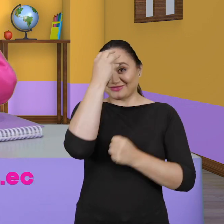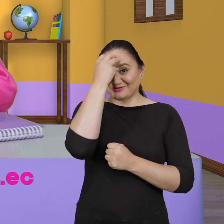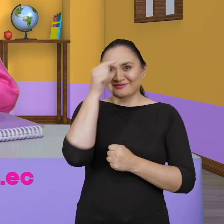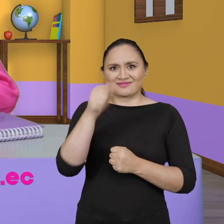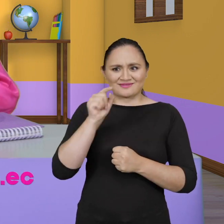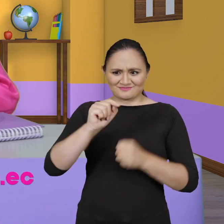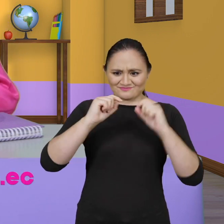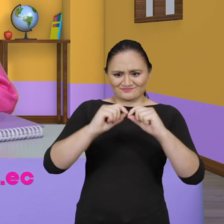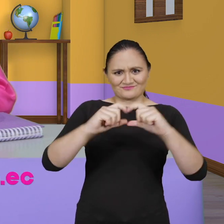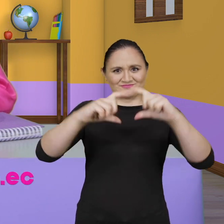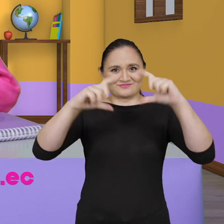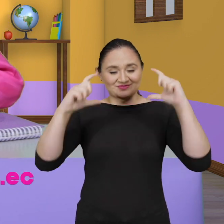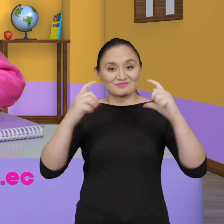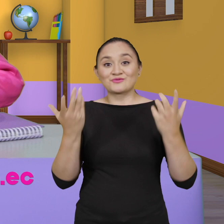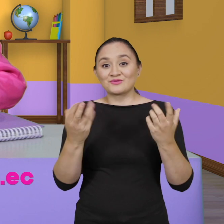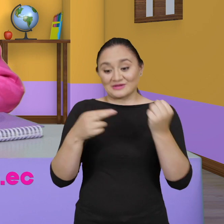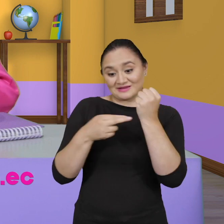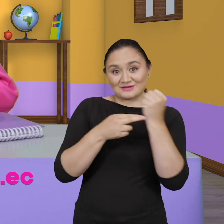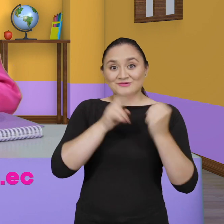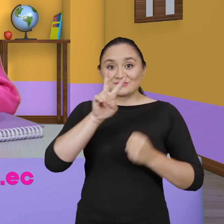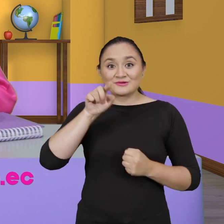educativos.